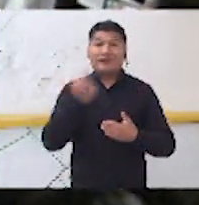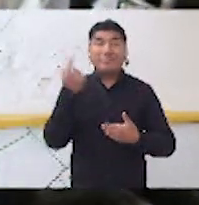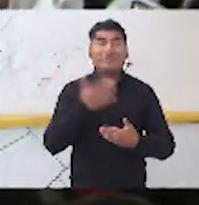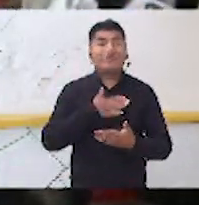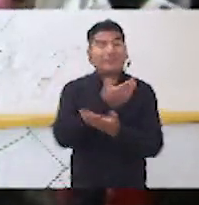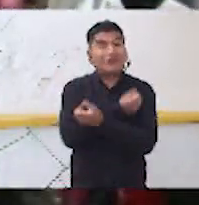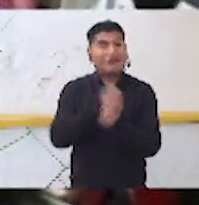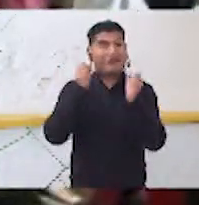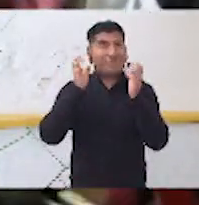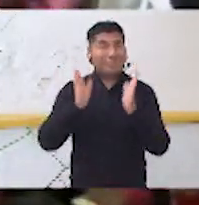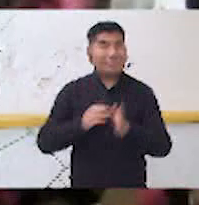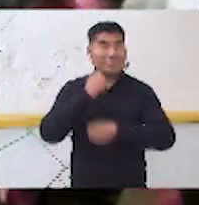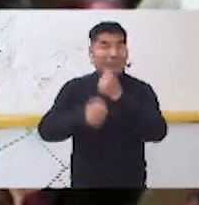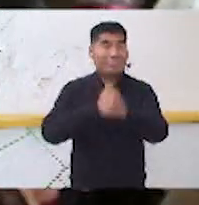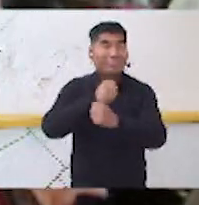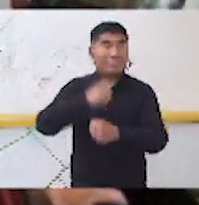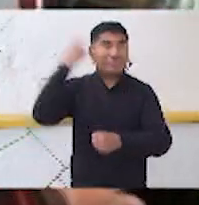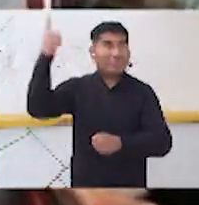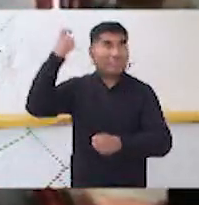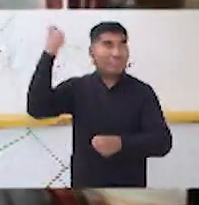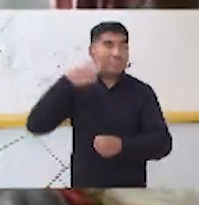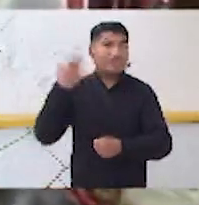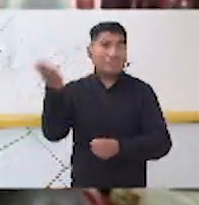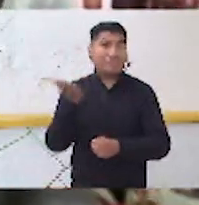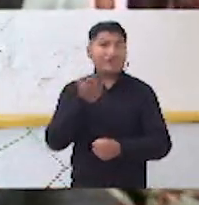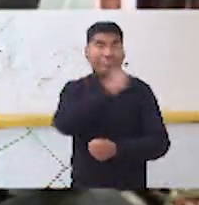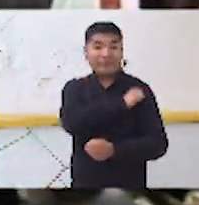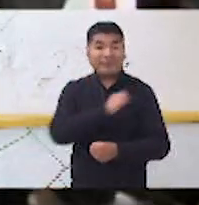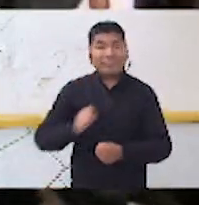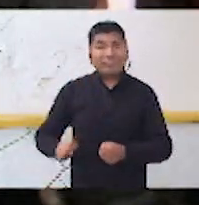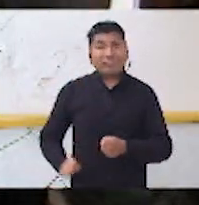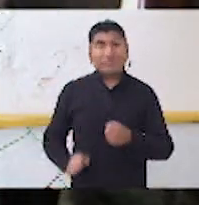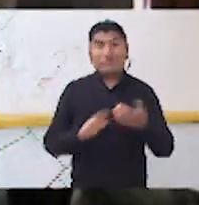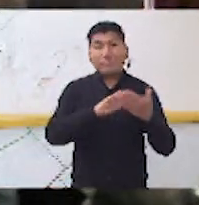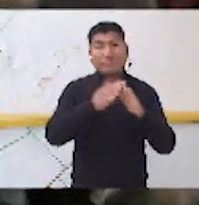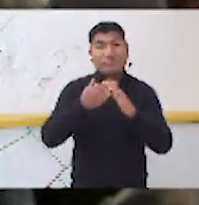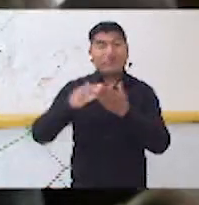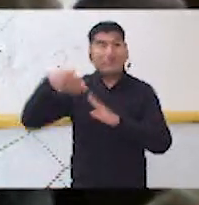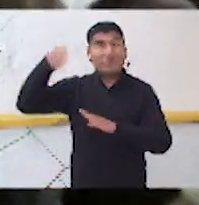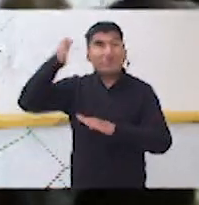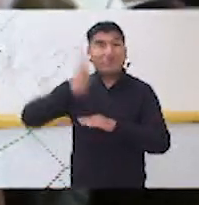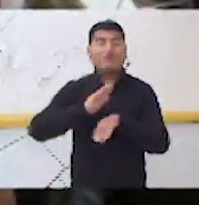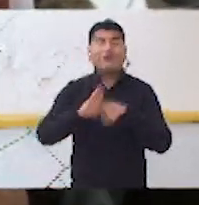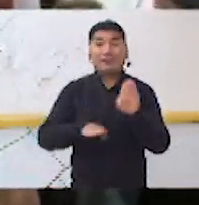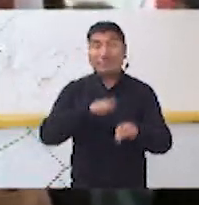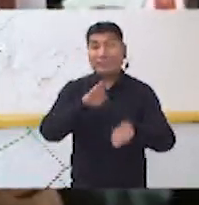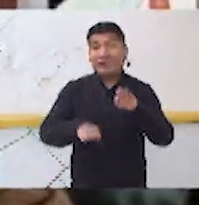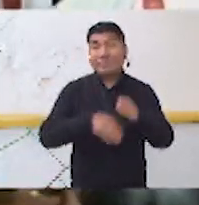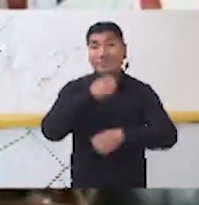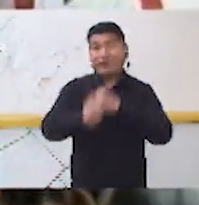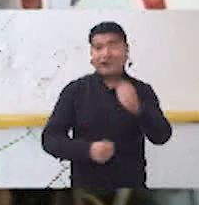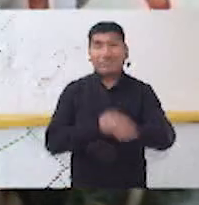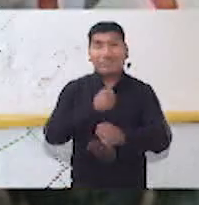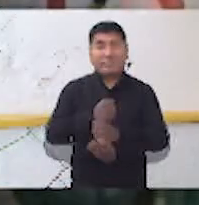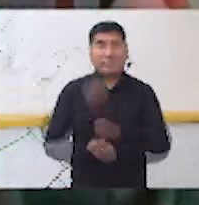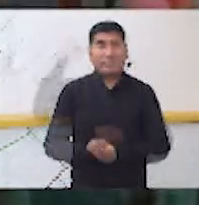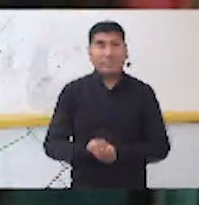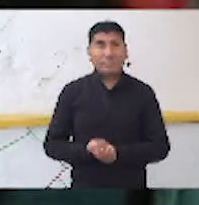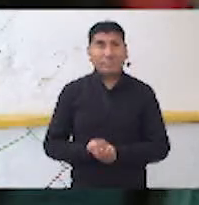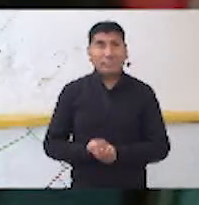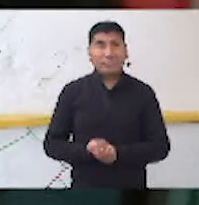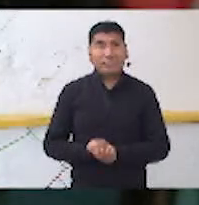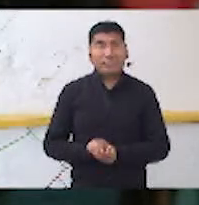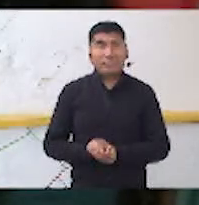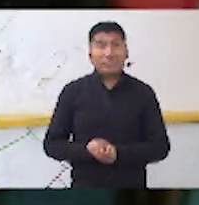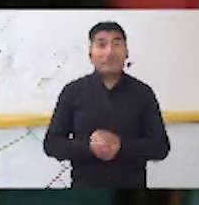Salvador. Año de gracia nos da el Señor, pueblo de Dios, camina ya. Año de gracia nos